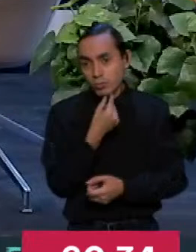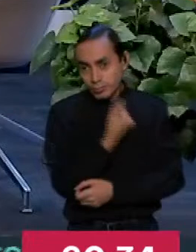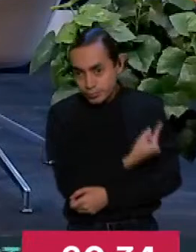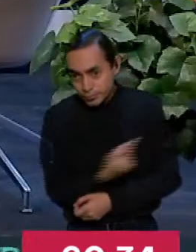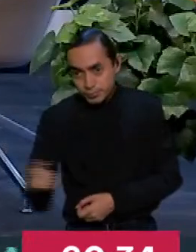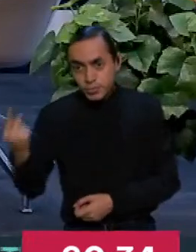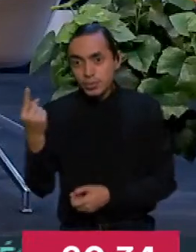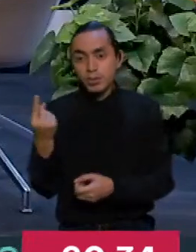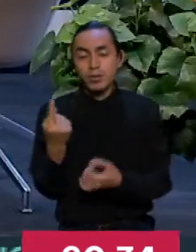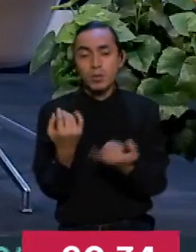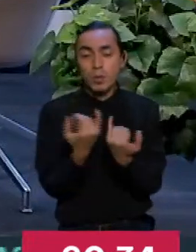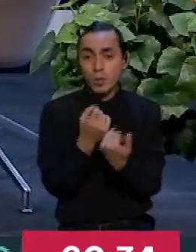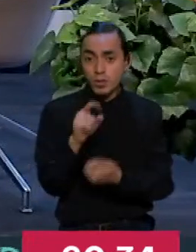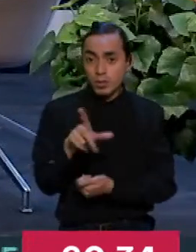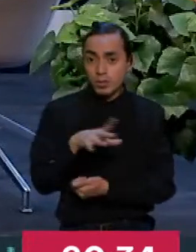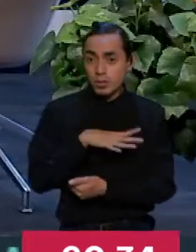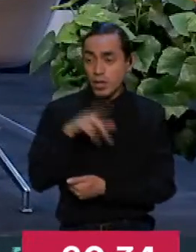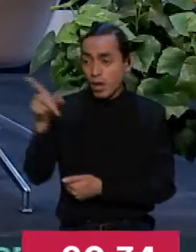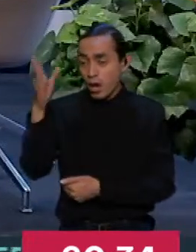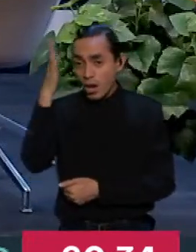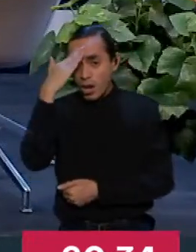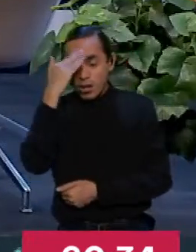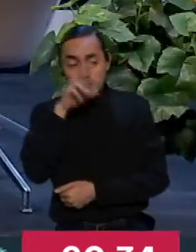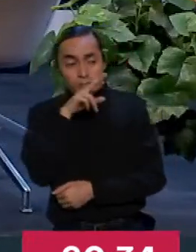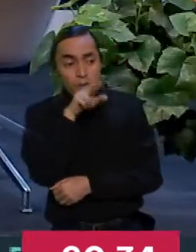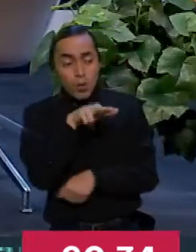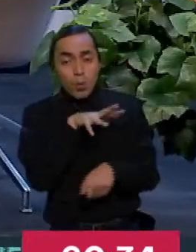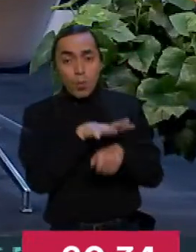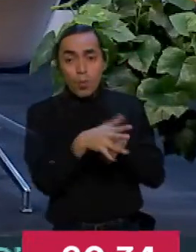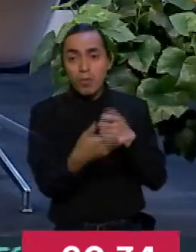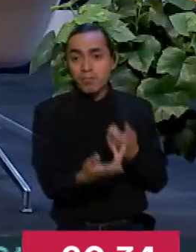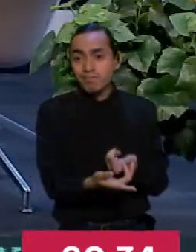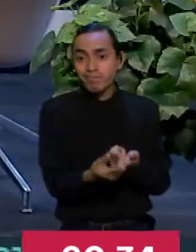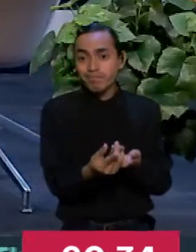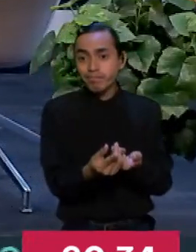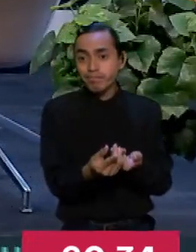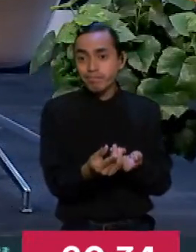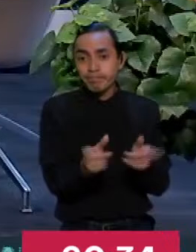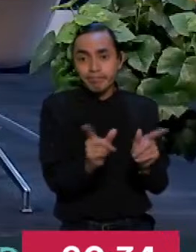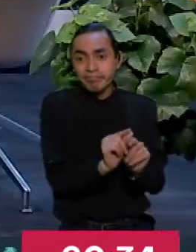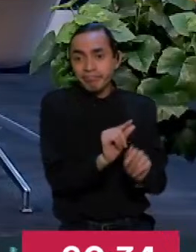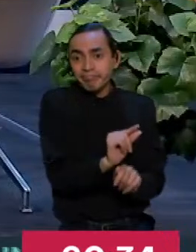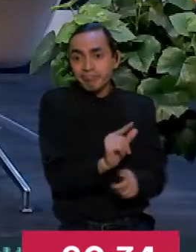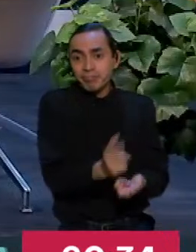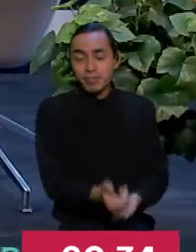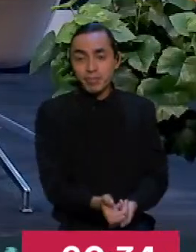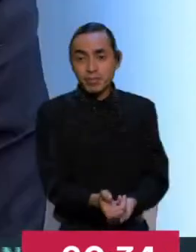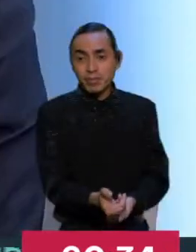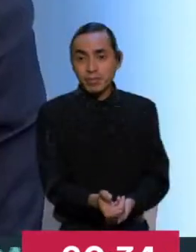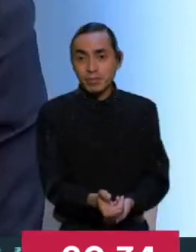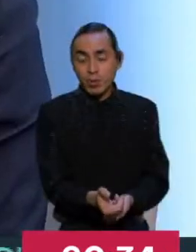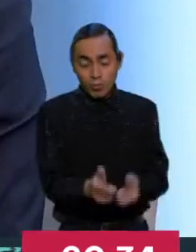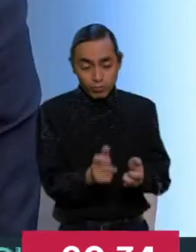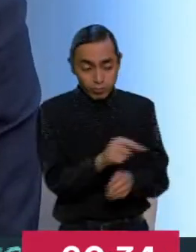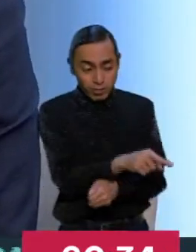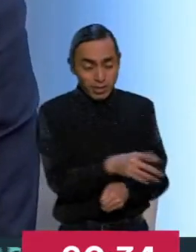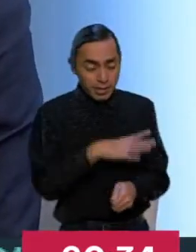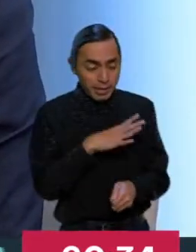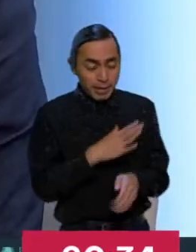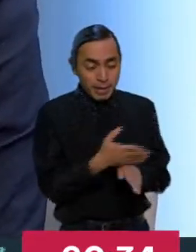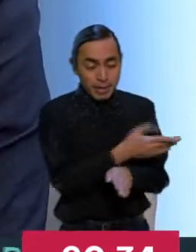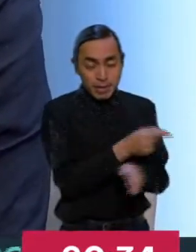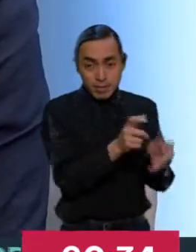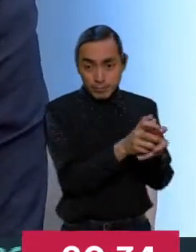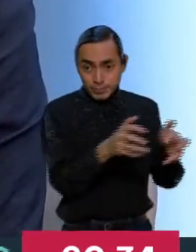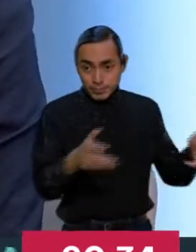este desbordamiento, las respuestas de las autoridades pues han sido muy pequeñas. Una parte en el desbordamiento, también